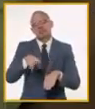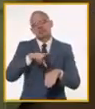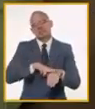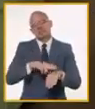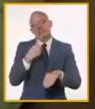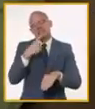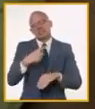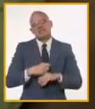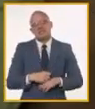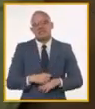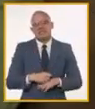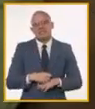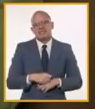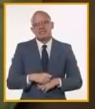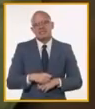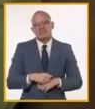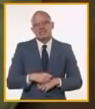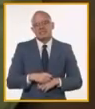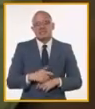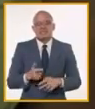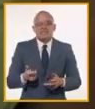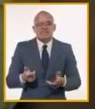oyó aquello que yo le dije. Después lo único que me dijo,